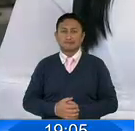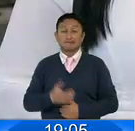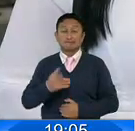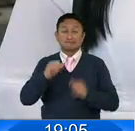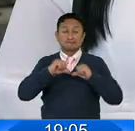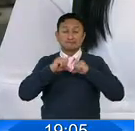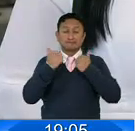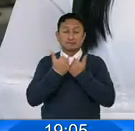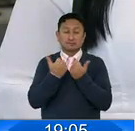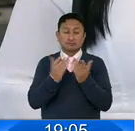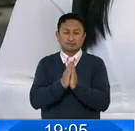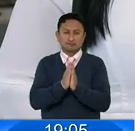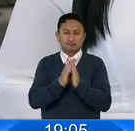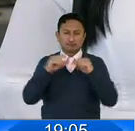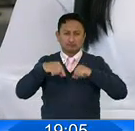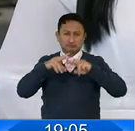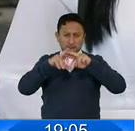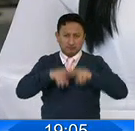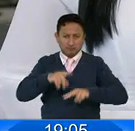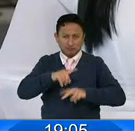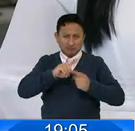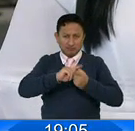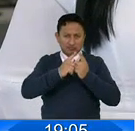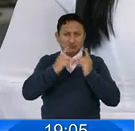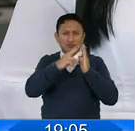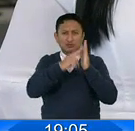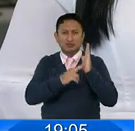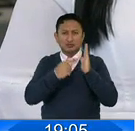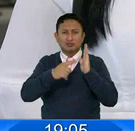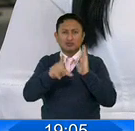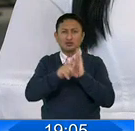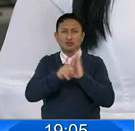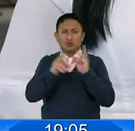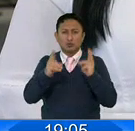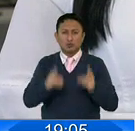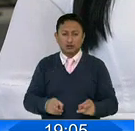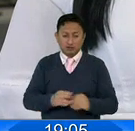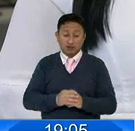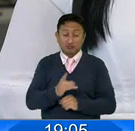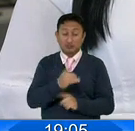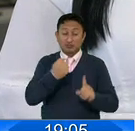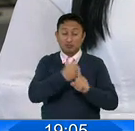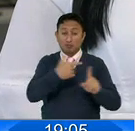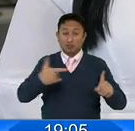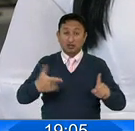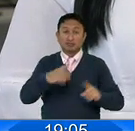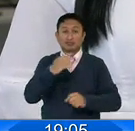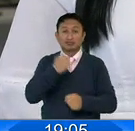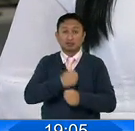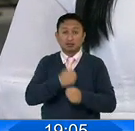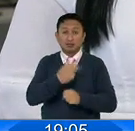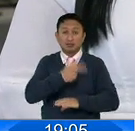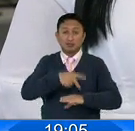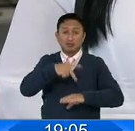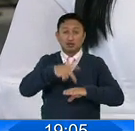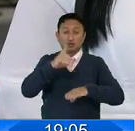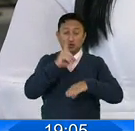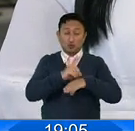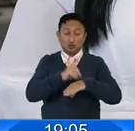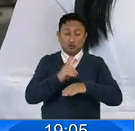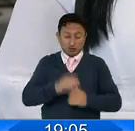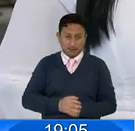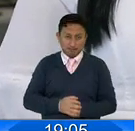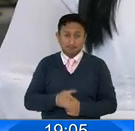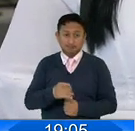Asambleístas solicitan que se revise y modifique el reglamento a la ley humanitaria que afecta a la estabilidad laboral de los profesionales de la salud,